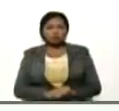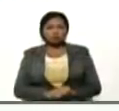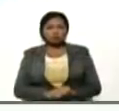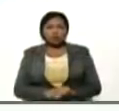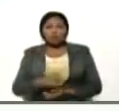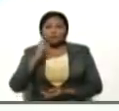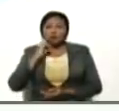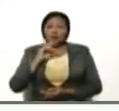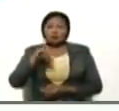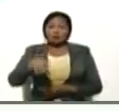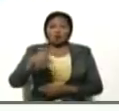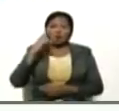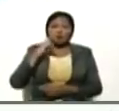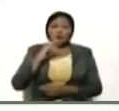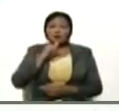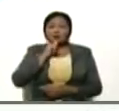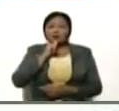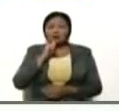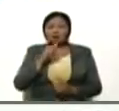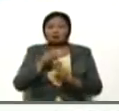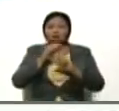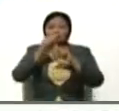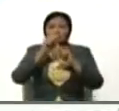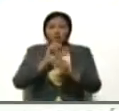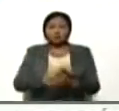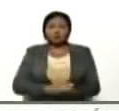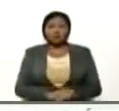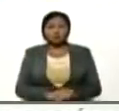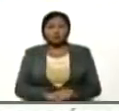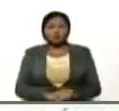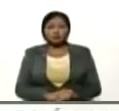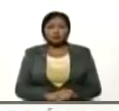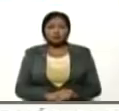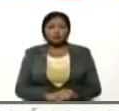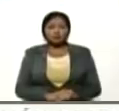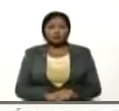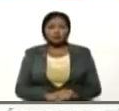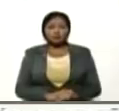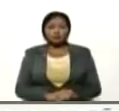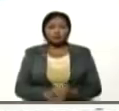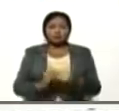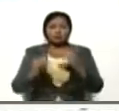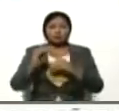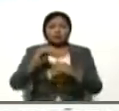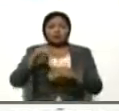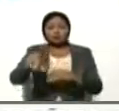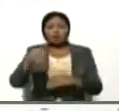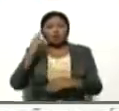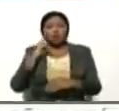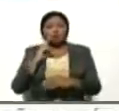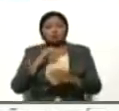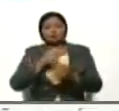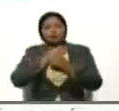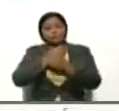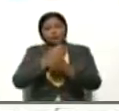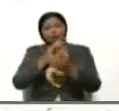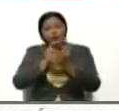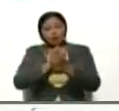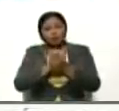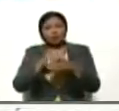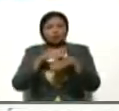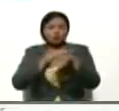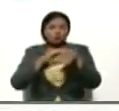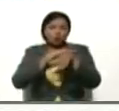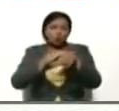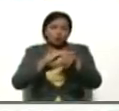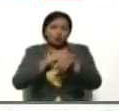Bolívar, ¿y el perdón. El estado Bolívar, ¿quién va a ser el candidato? ¿Y por qué yo pasé por encima del estado Bolívar? El candidato, discúlpeme, querido hermano, candidato... Yo creo que usted,